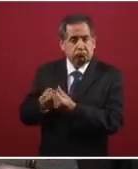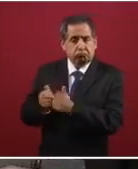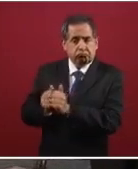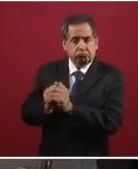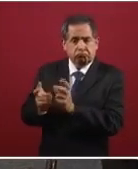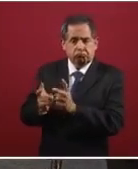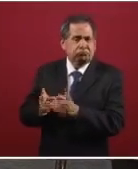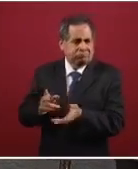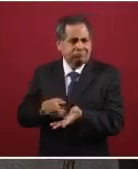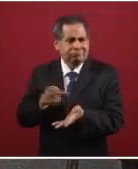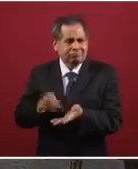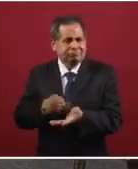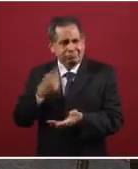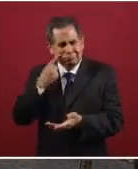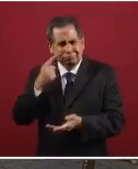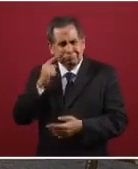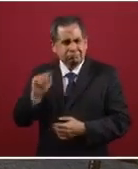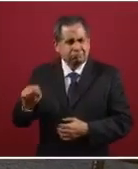sucede esto. Entonces,